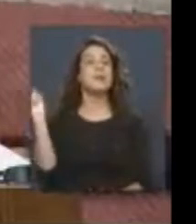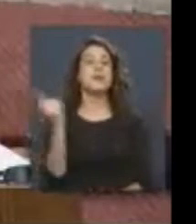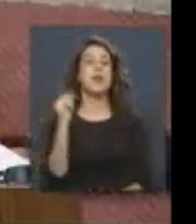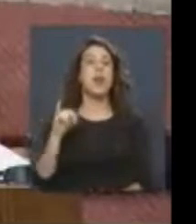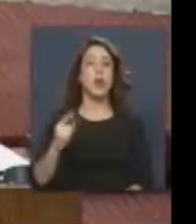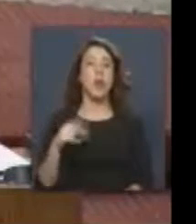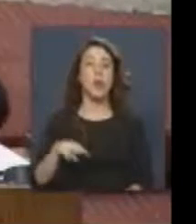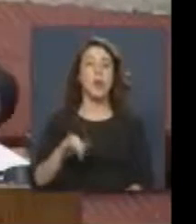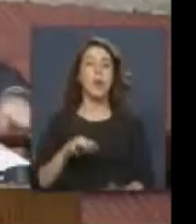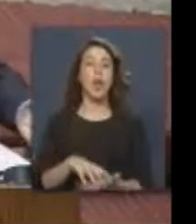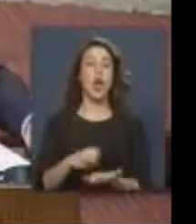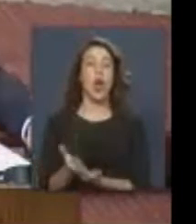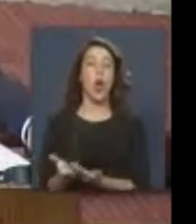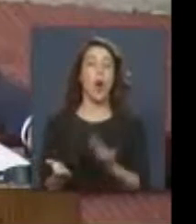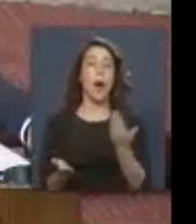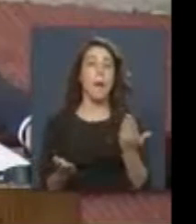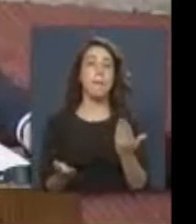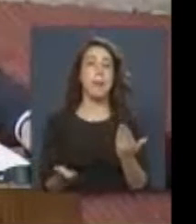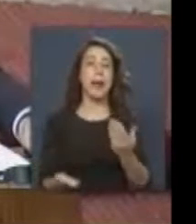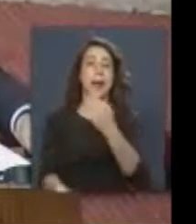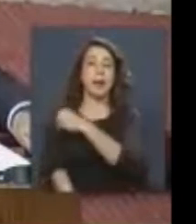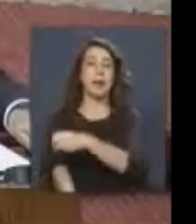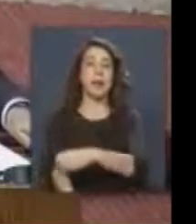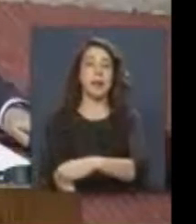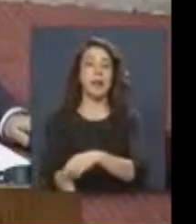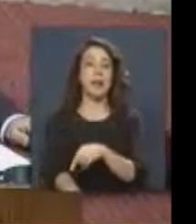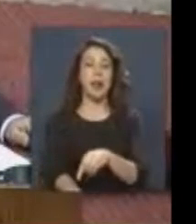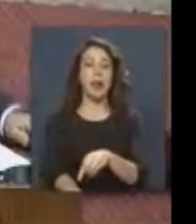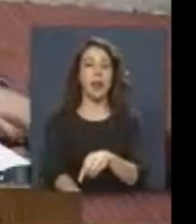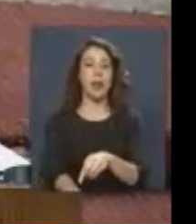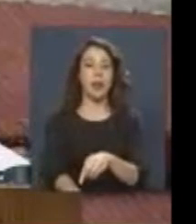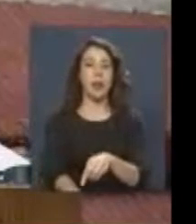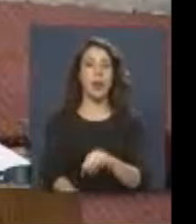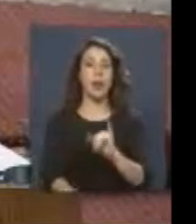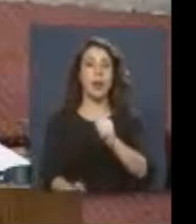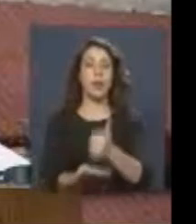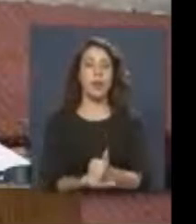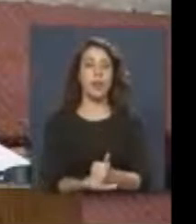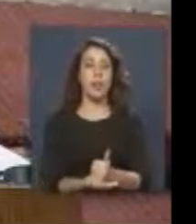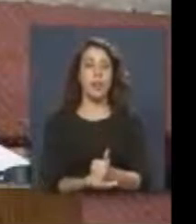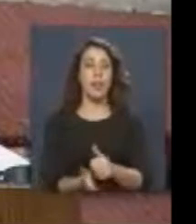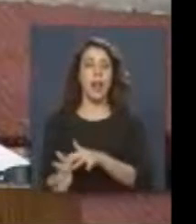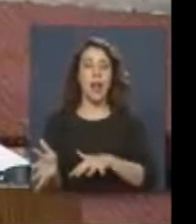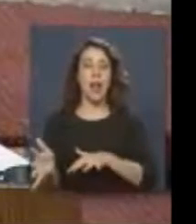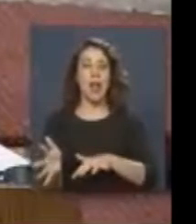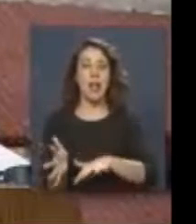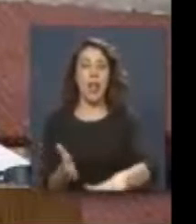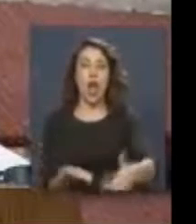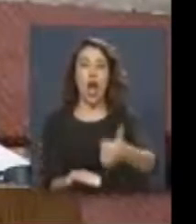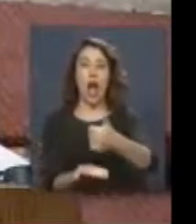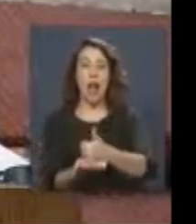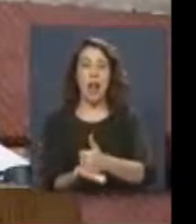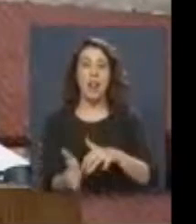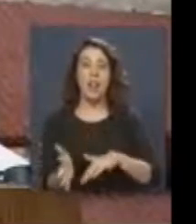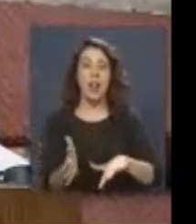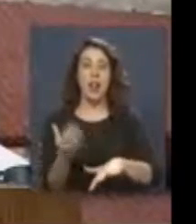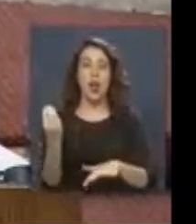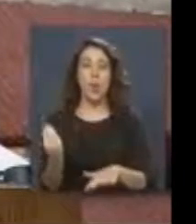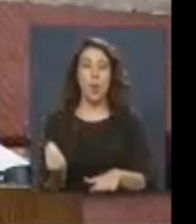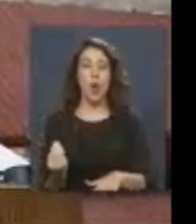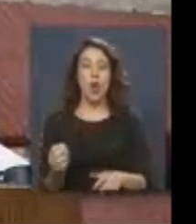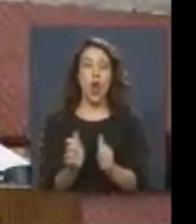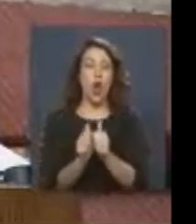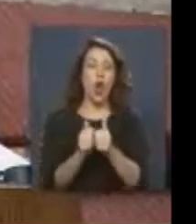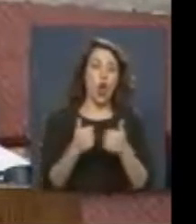de la Junji, con copia a nivel regional del mismo organismo y copia a la intendente de la región de Los Ríos, al alcalde de Río Bueno, a los